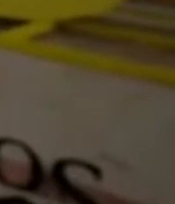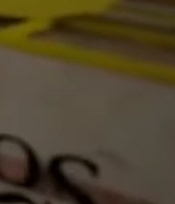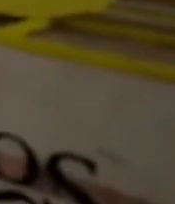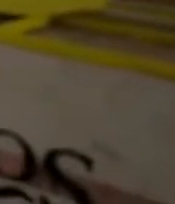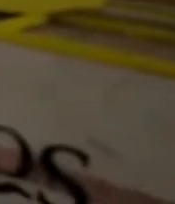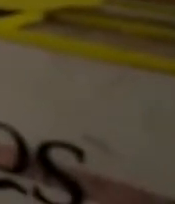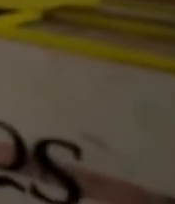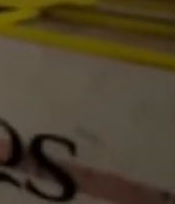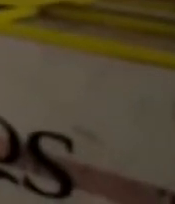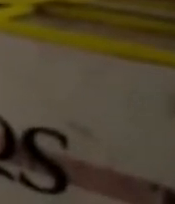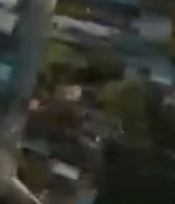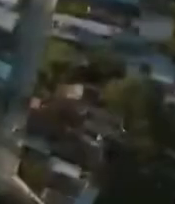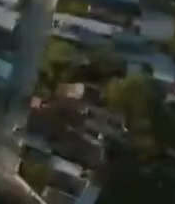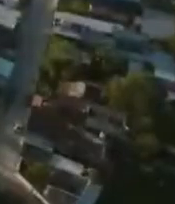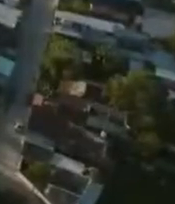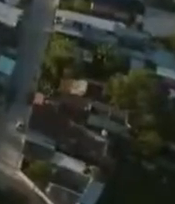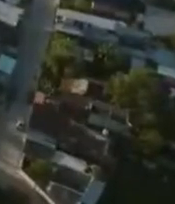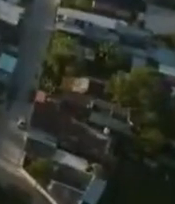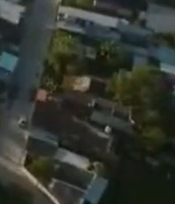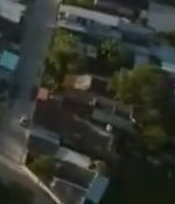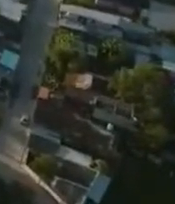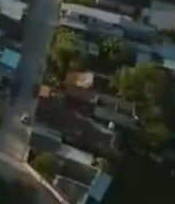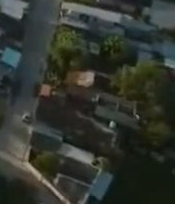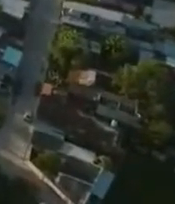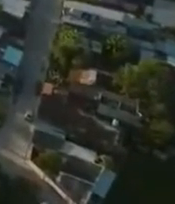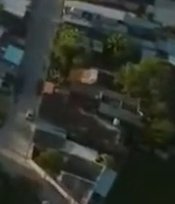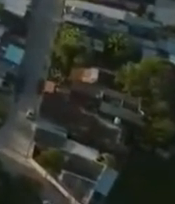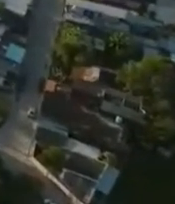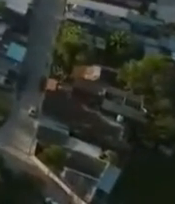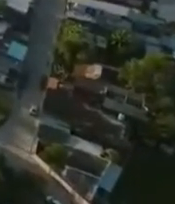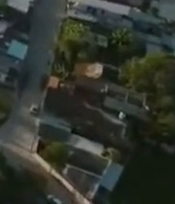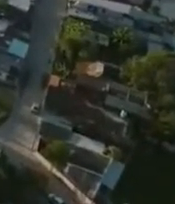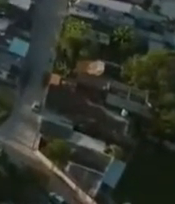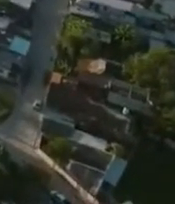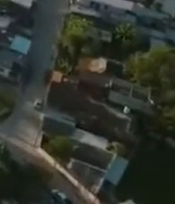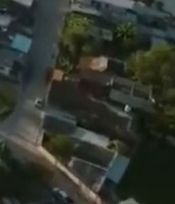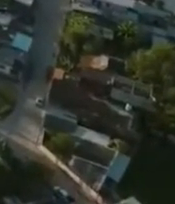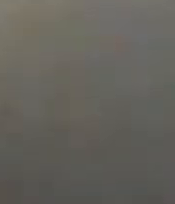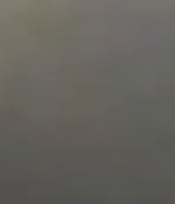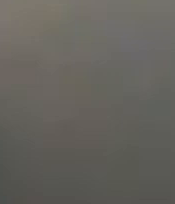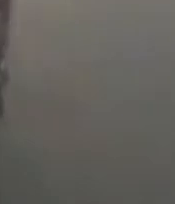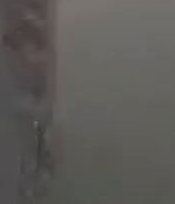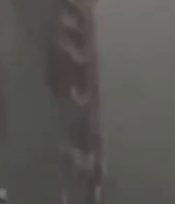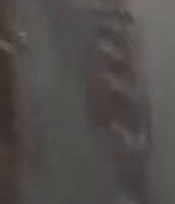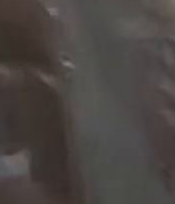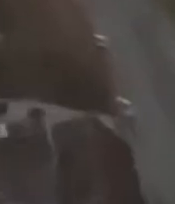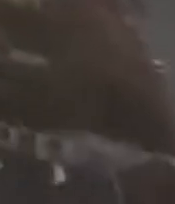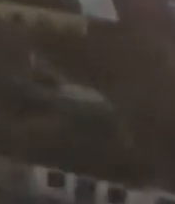Toma tu champotón.